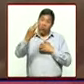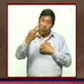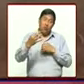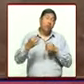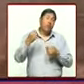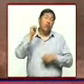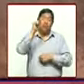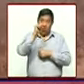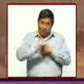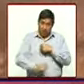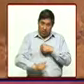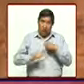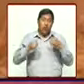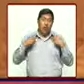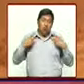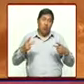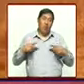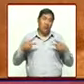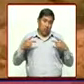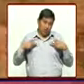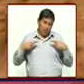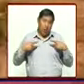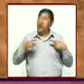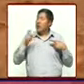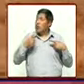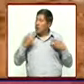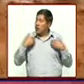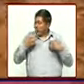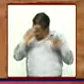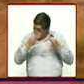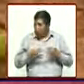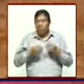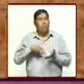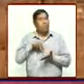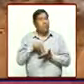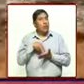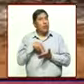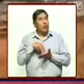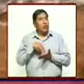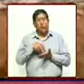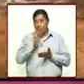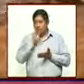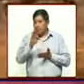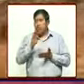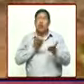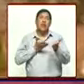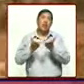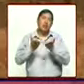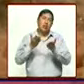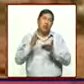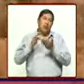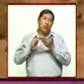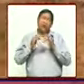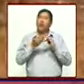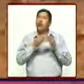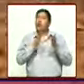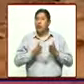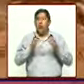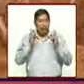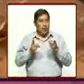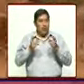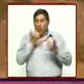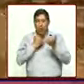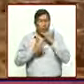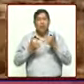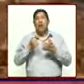impactar lamentablemente en tus pulmones. Hay que tener una decisión muy firme y muy férrea de servicio a la comunidad. Así es que